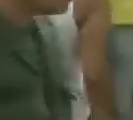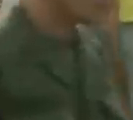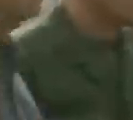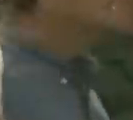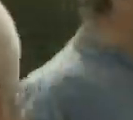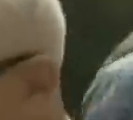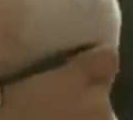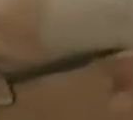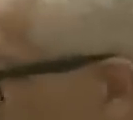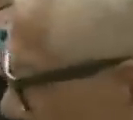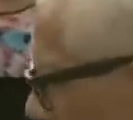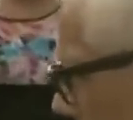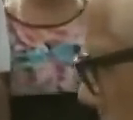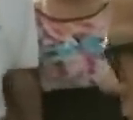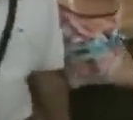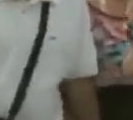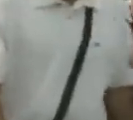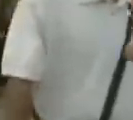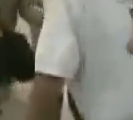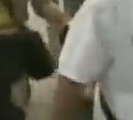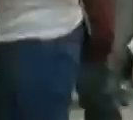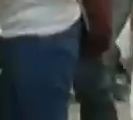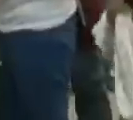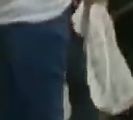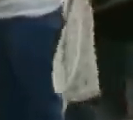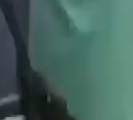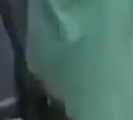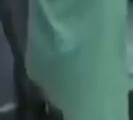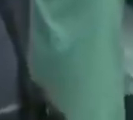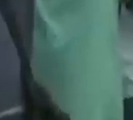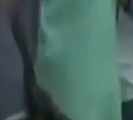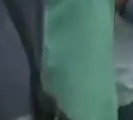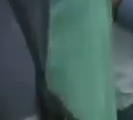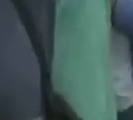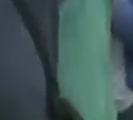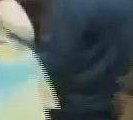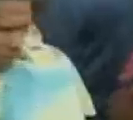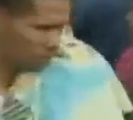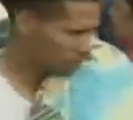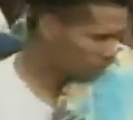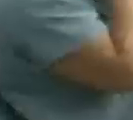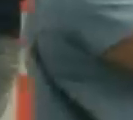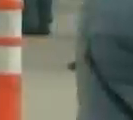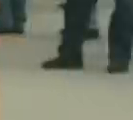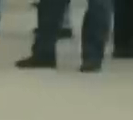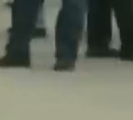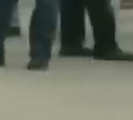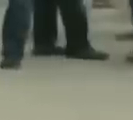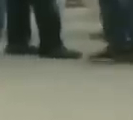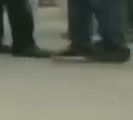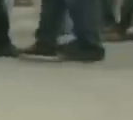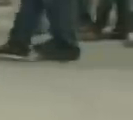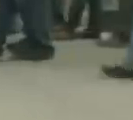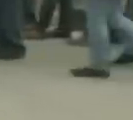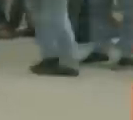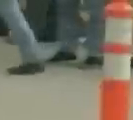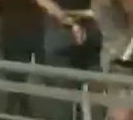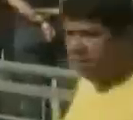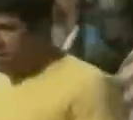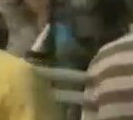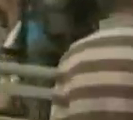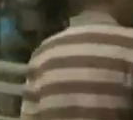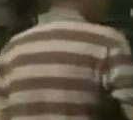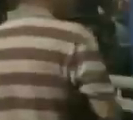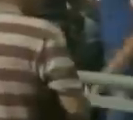recinto emblemático de la capital. No existió obstáculo para que hombres, mujeres y adultos mayores acudieran a las urnas de